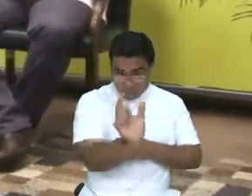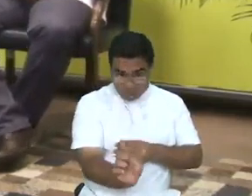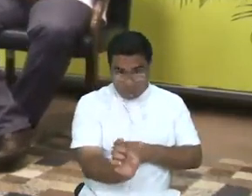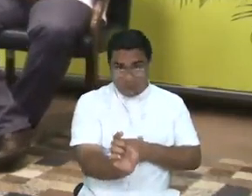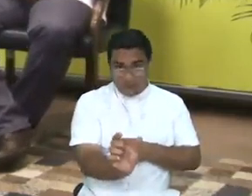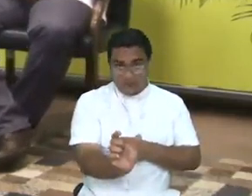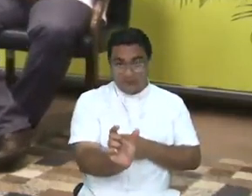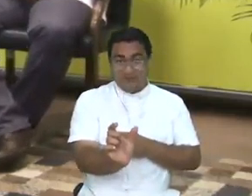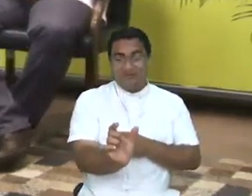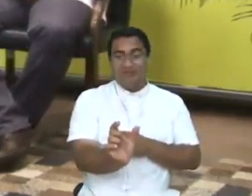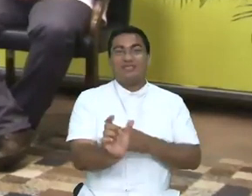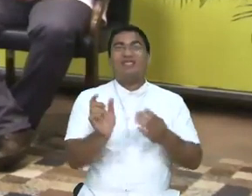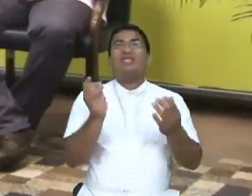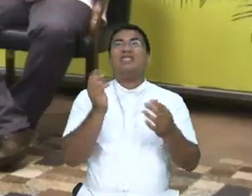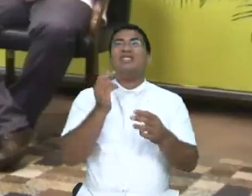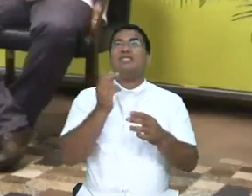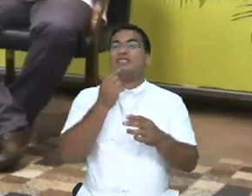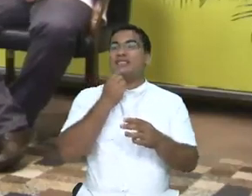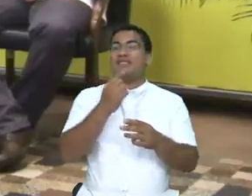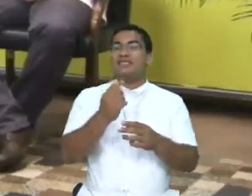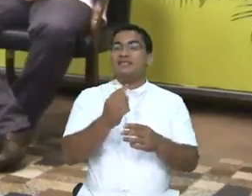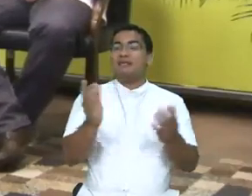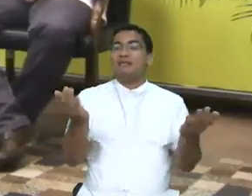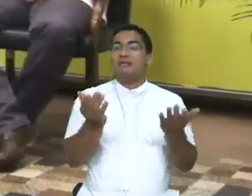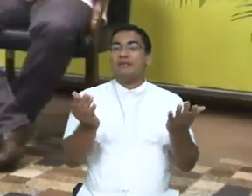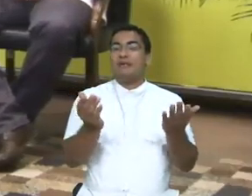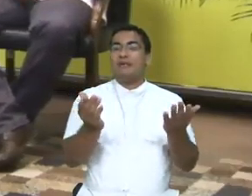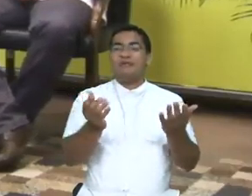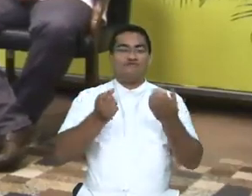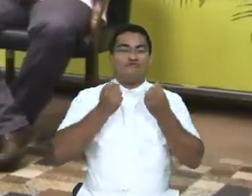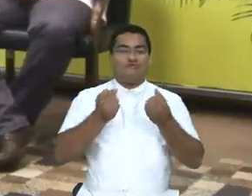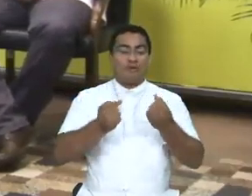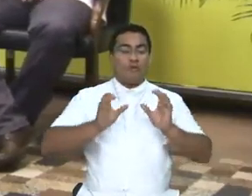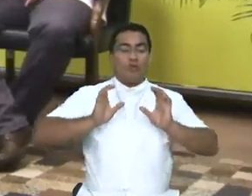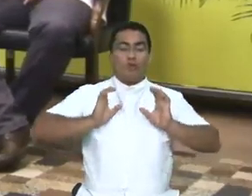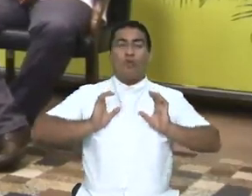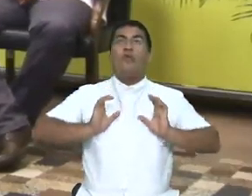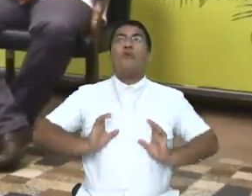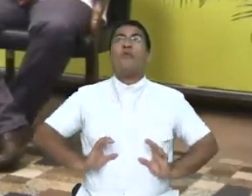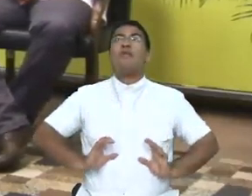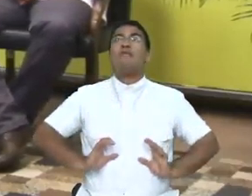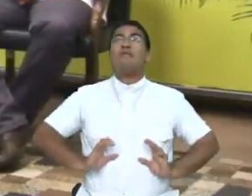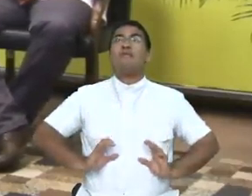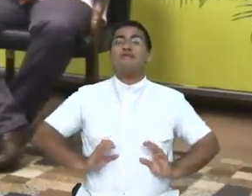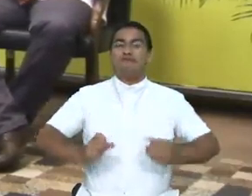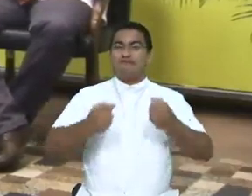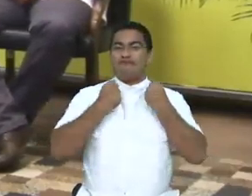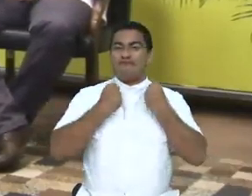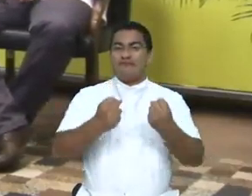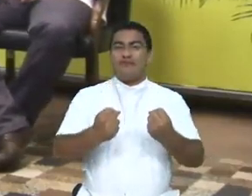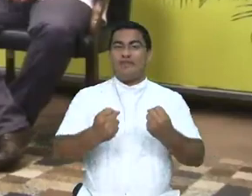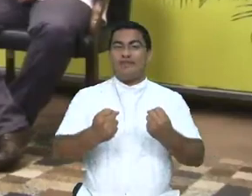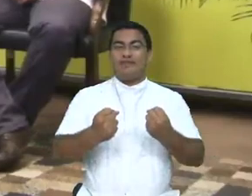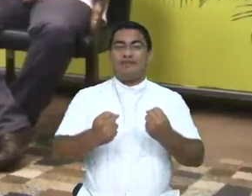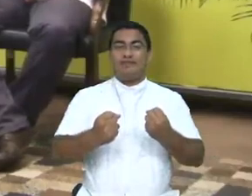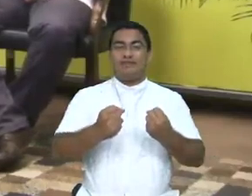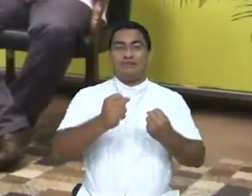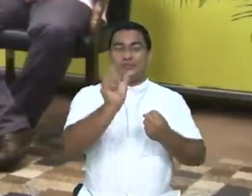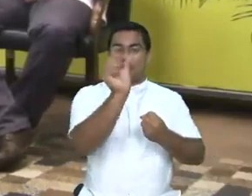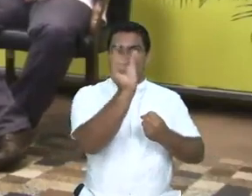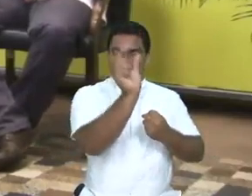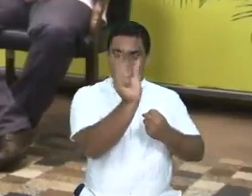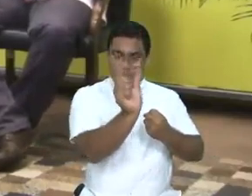es una estructura de soporte del cuerpo. Es muy dinámica porque en